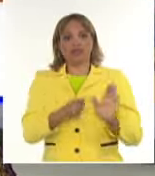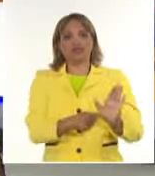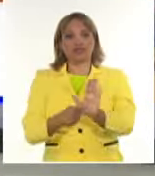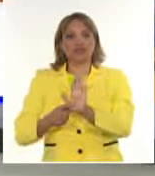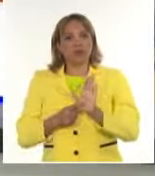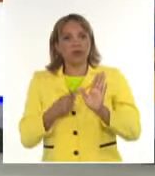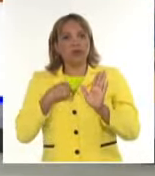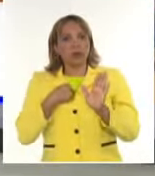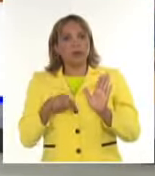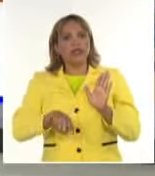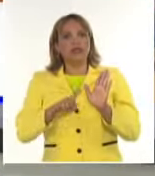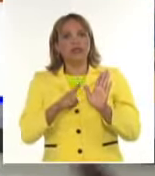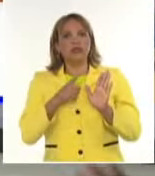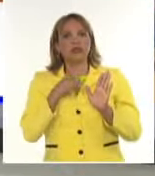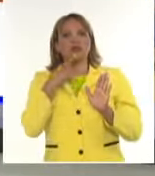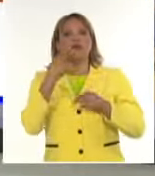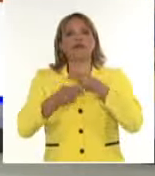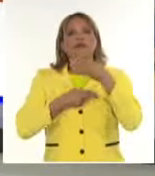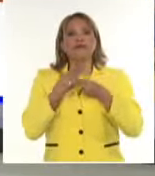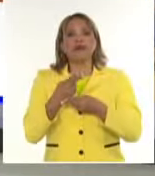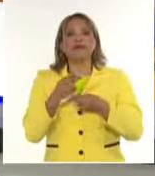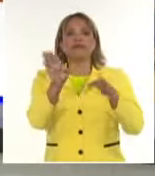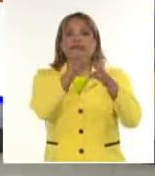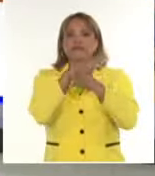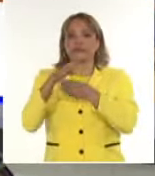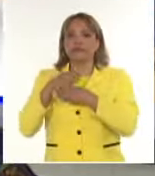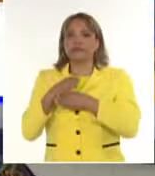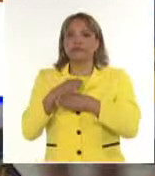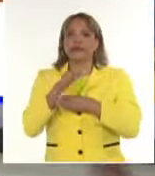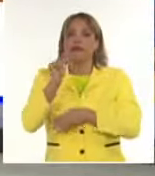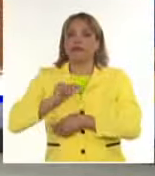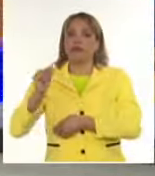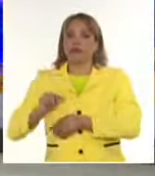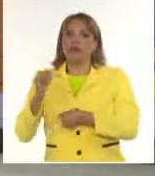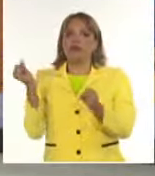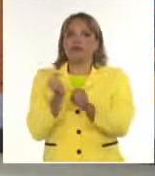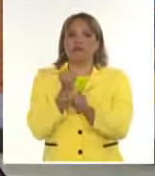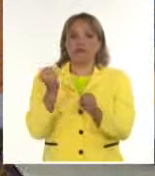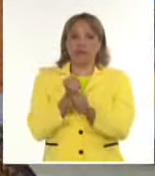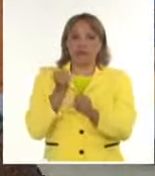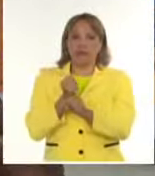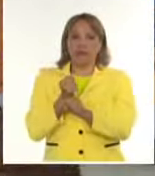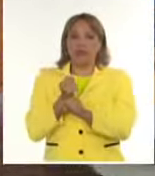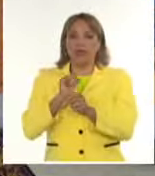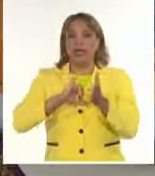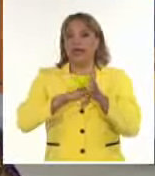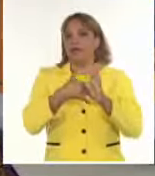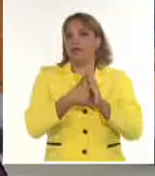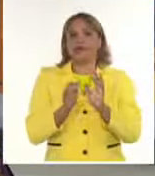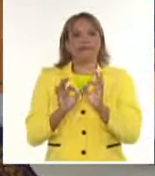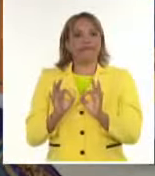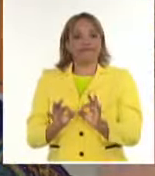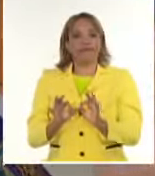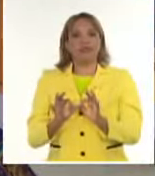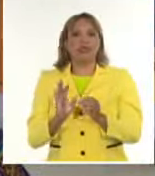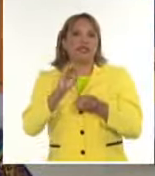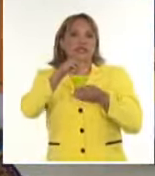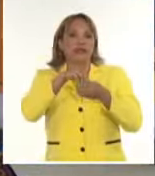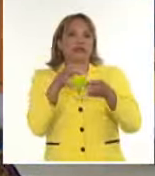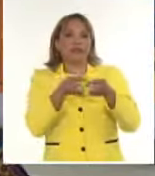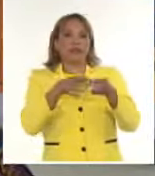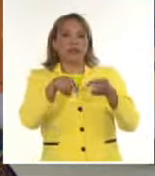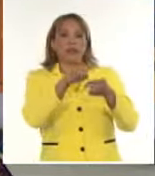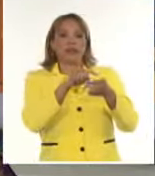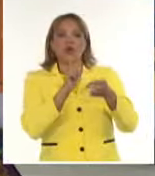la confeccionamos entre diferentes personas, porque el proyecto como tal se compone, por una